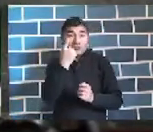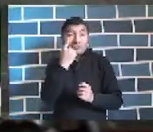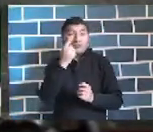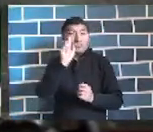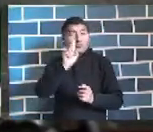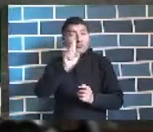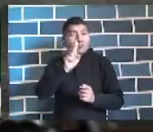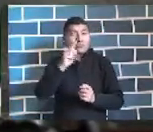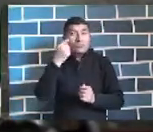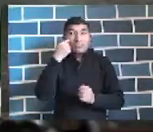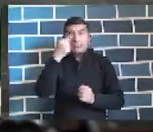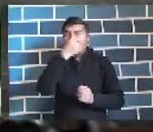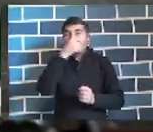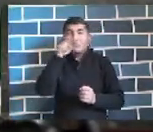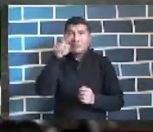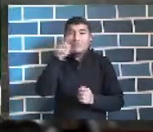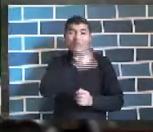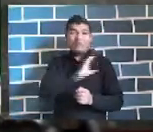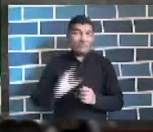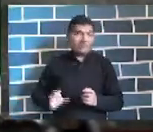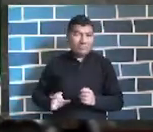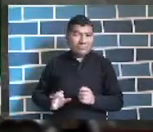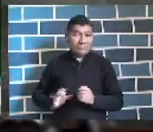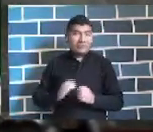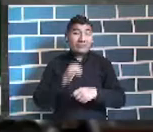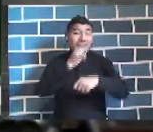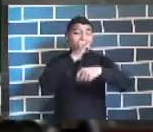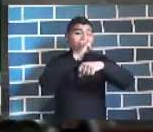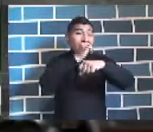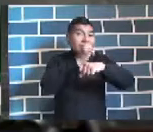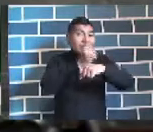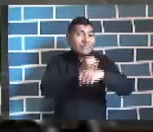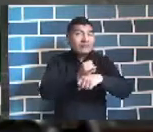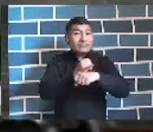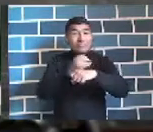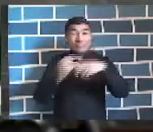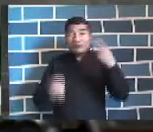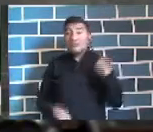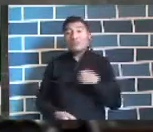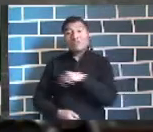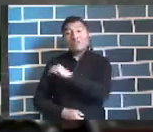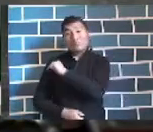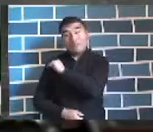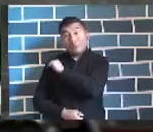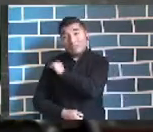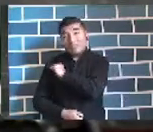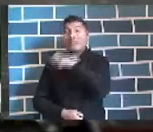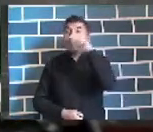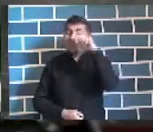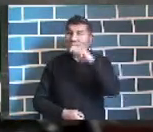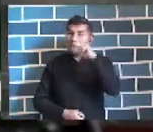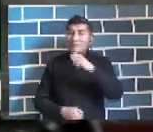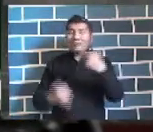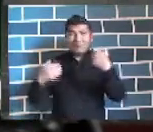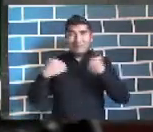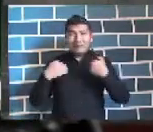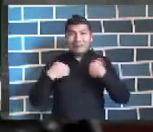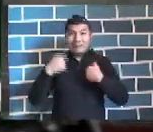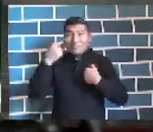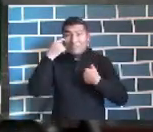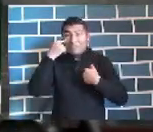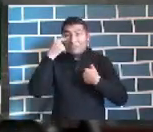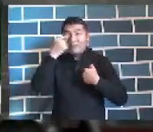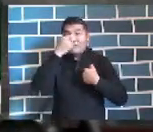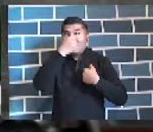únicamente miramos a Cristo. La Iglesia, nosotros debemos tener fija